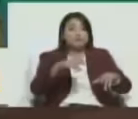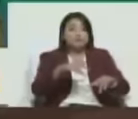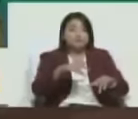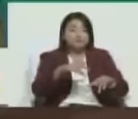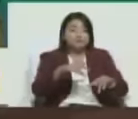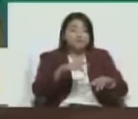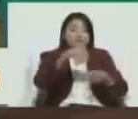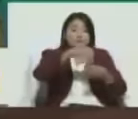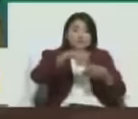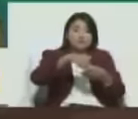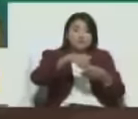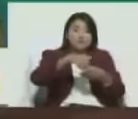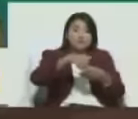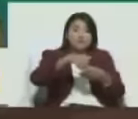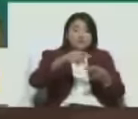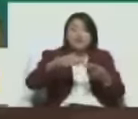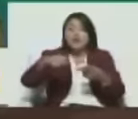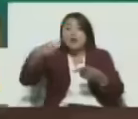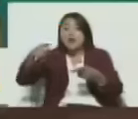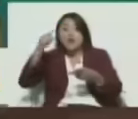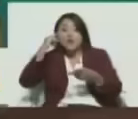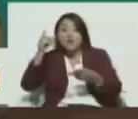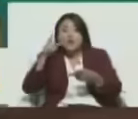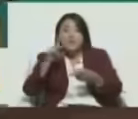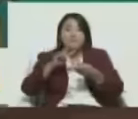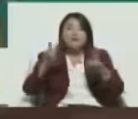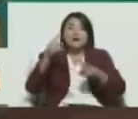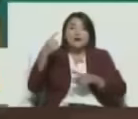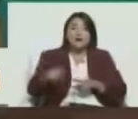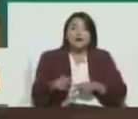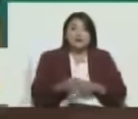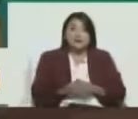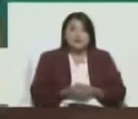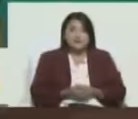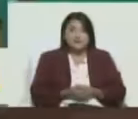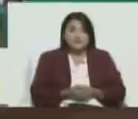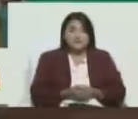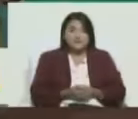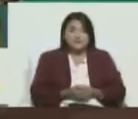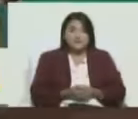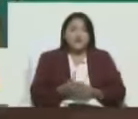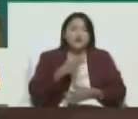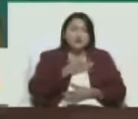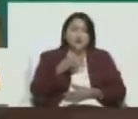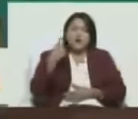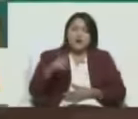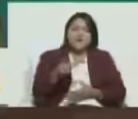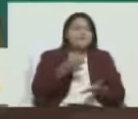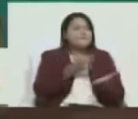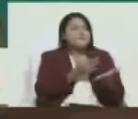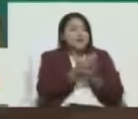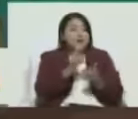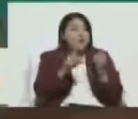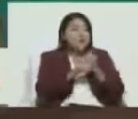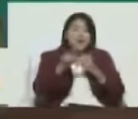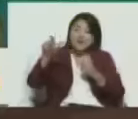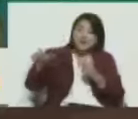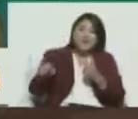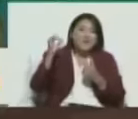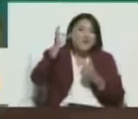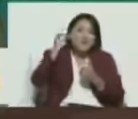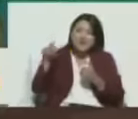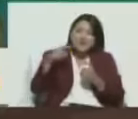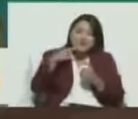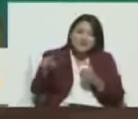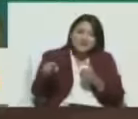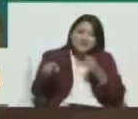paz. Yo, como dice Génesis, tengo fe en la fuerza del pueblo venezolano. Tengo fe en la capacidad